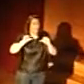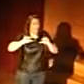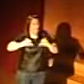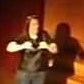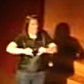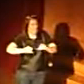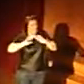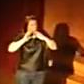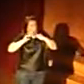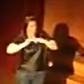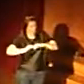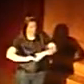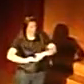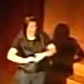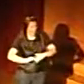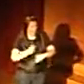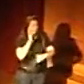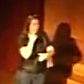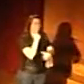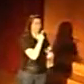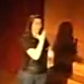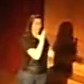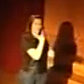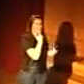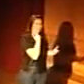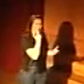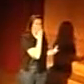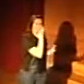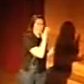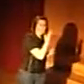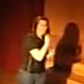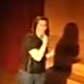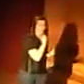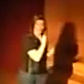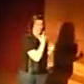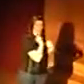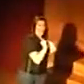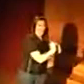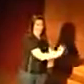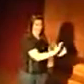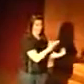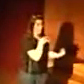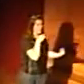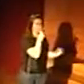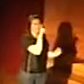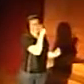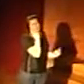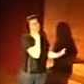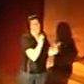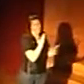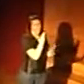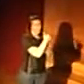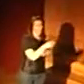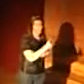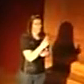pintoresca graciosa evocadora o Misteriosa como los los pintores y los literatos de plenamente